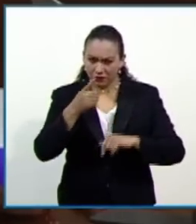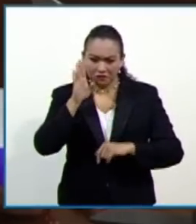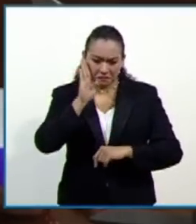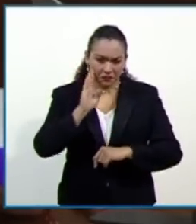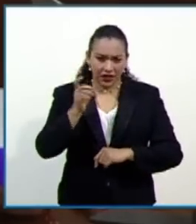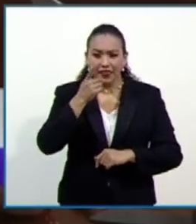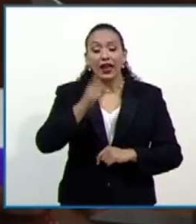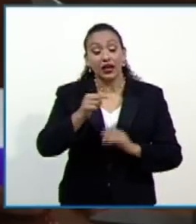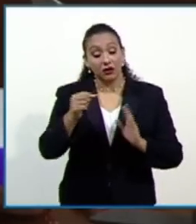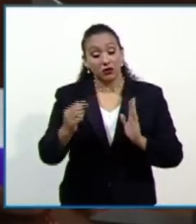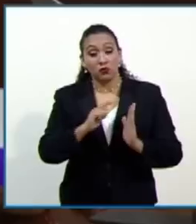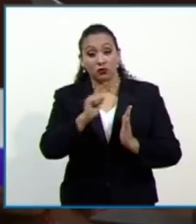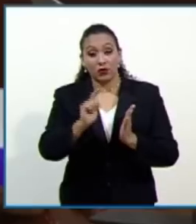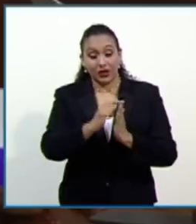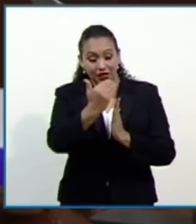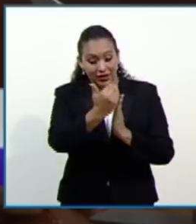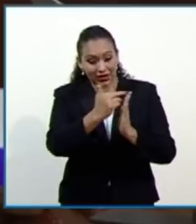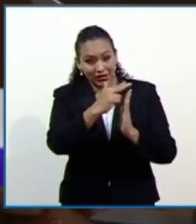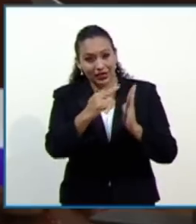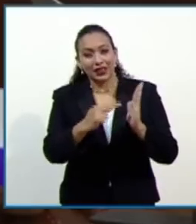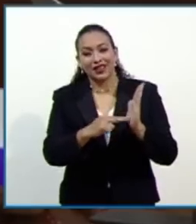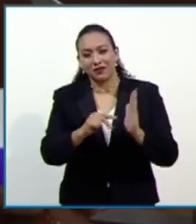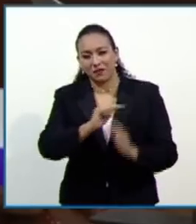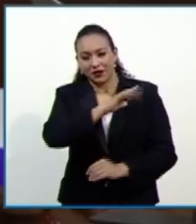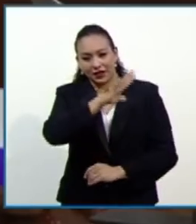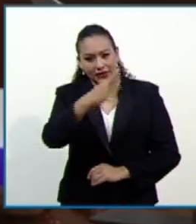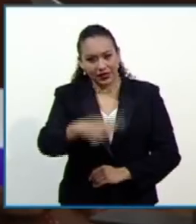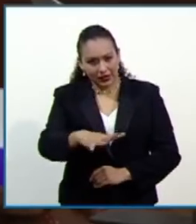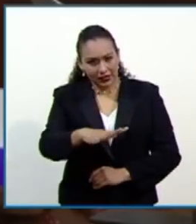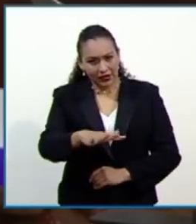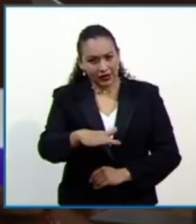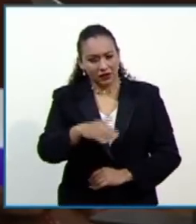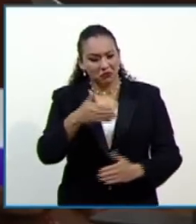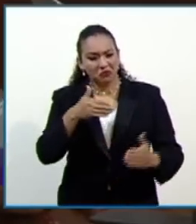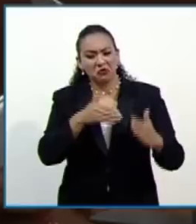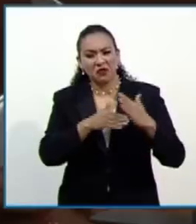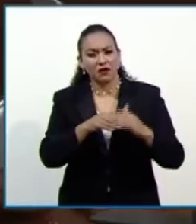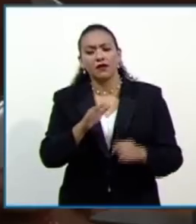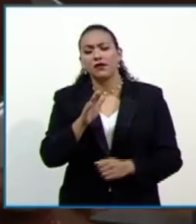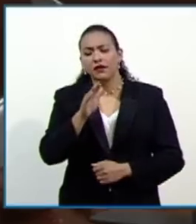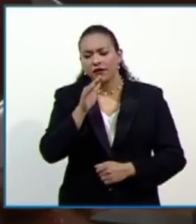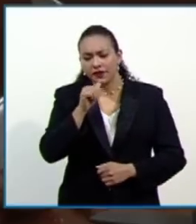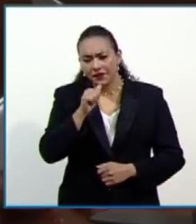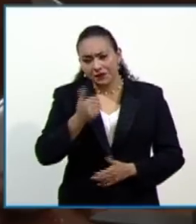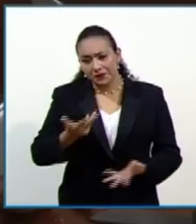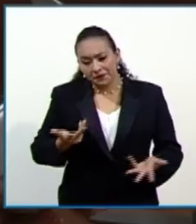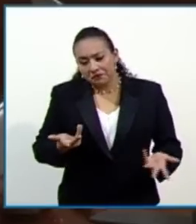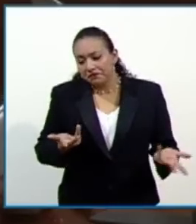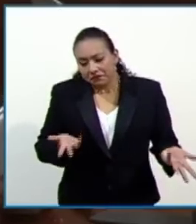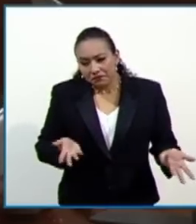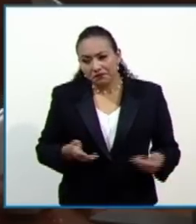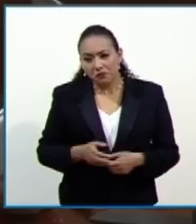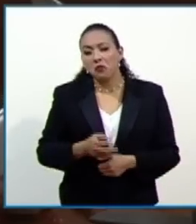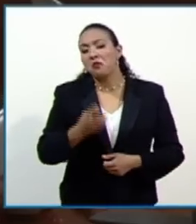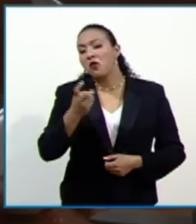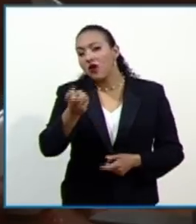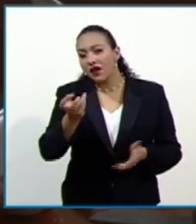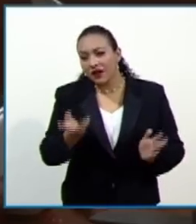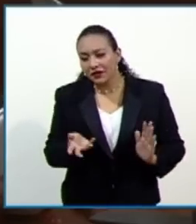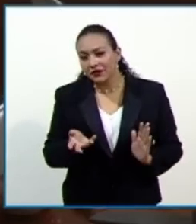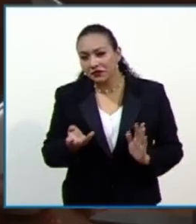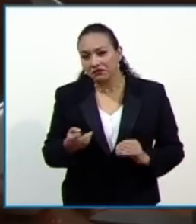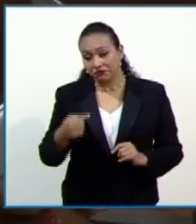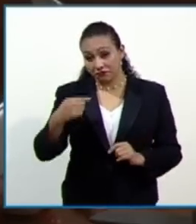normas generales, no procede el impedimento. Por eso es que justamente estaría o